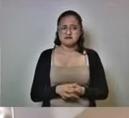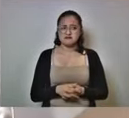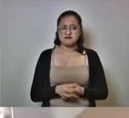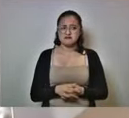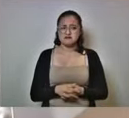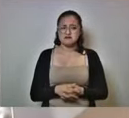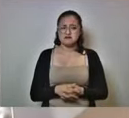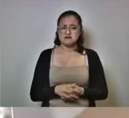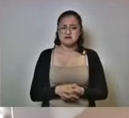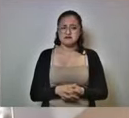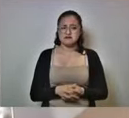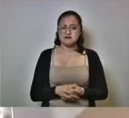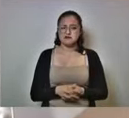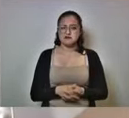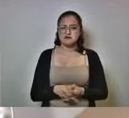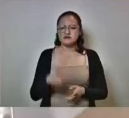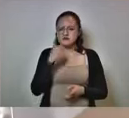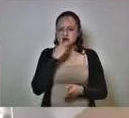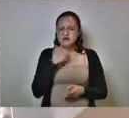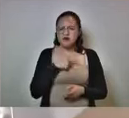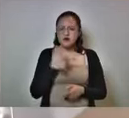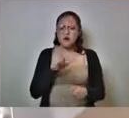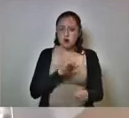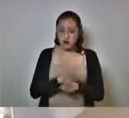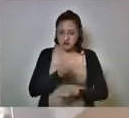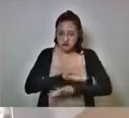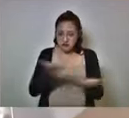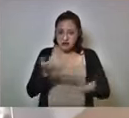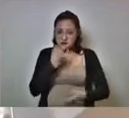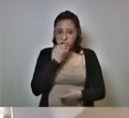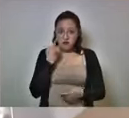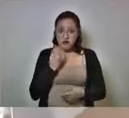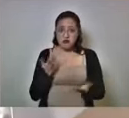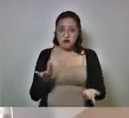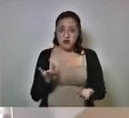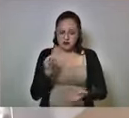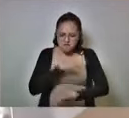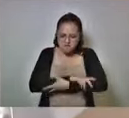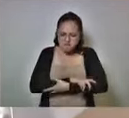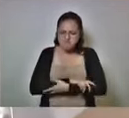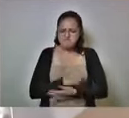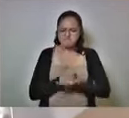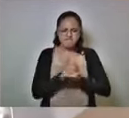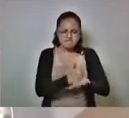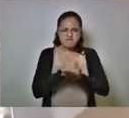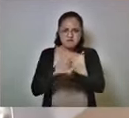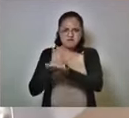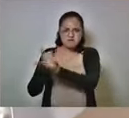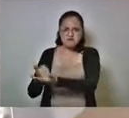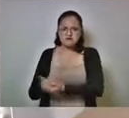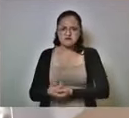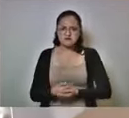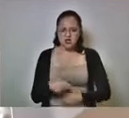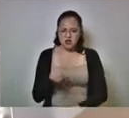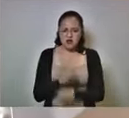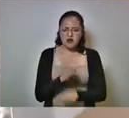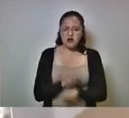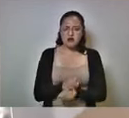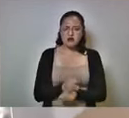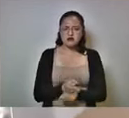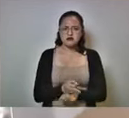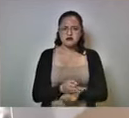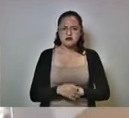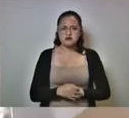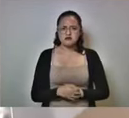Dime qué cubrebocas ha entregado ese diputado como acto de solidaridad en esta crisis